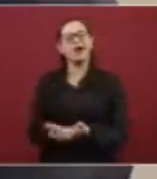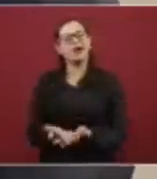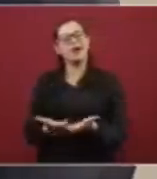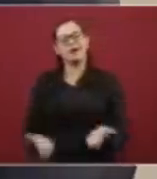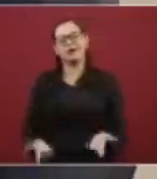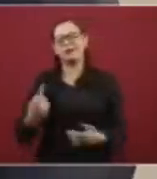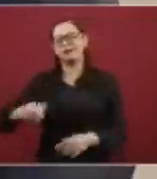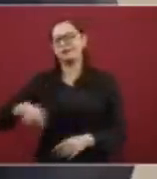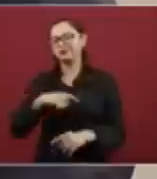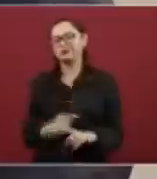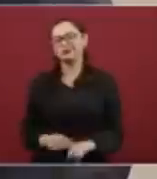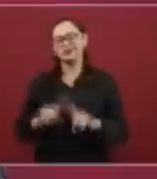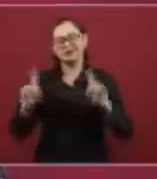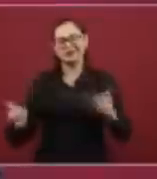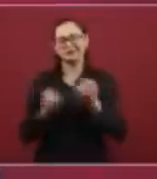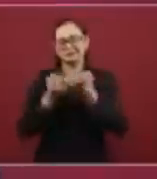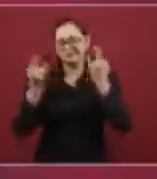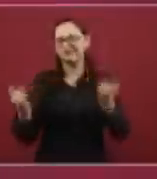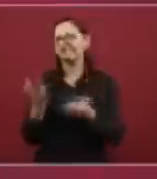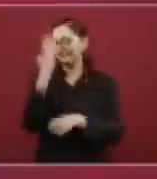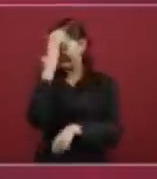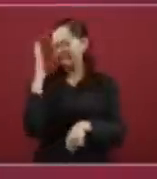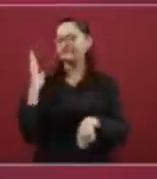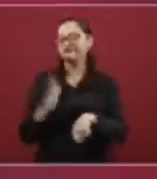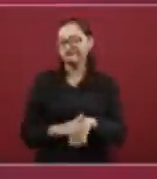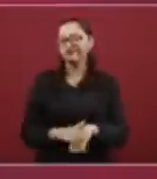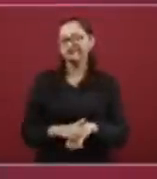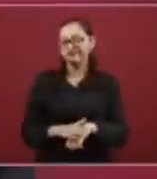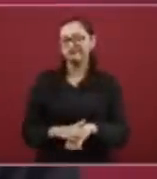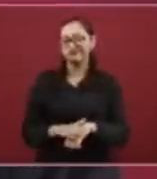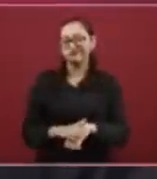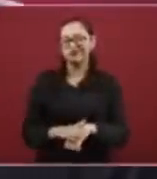la memoria histórica. Entonces, con esto